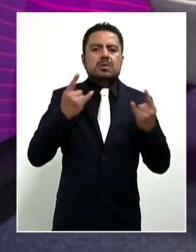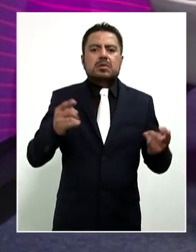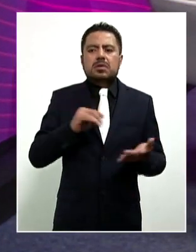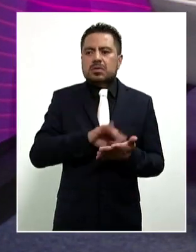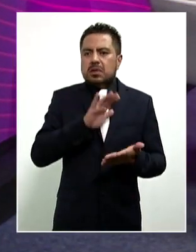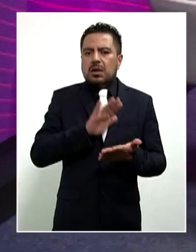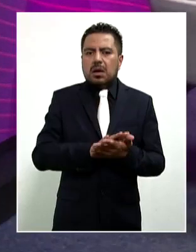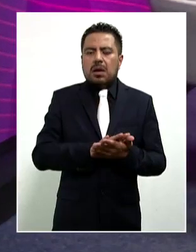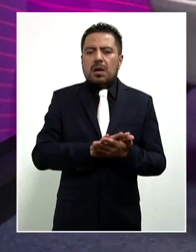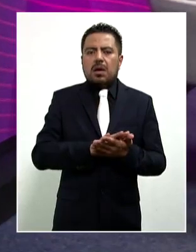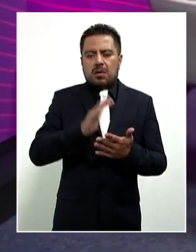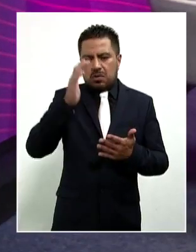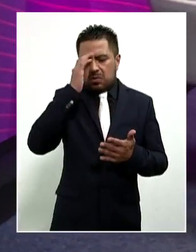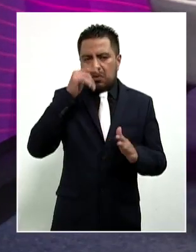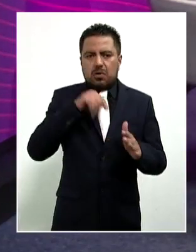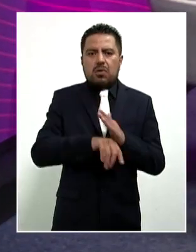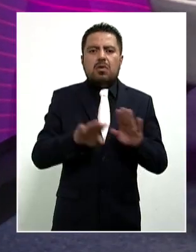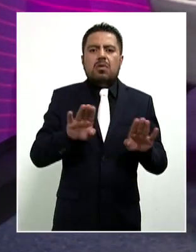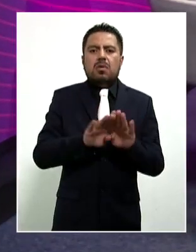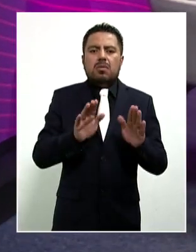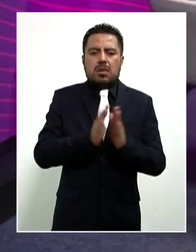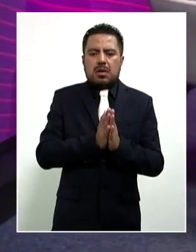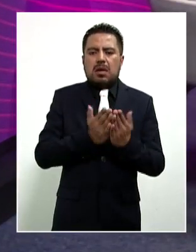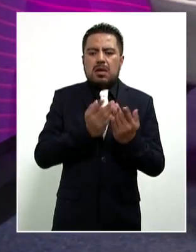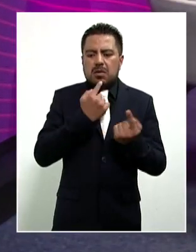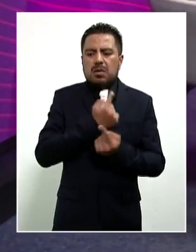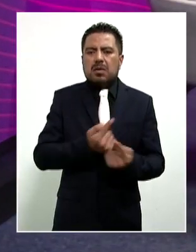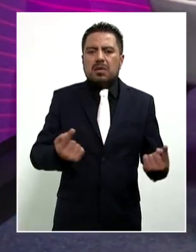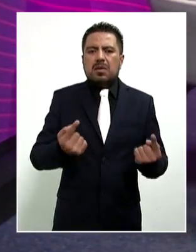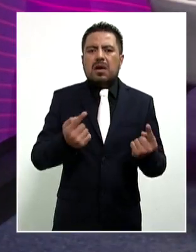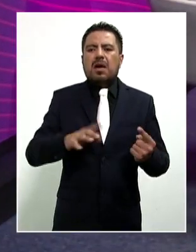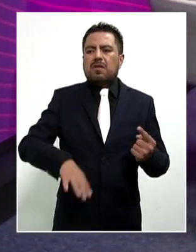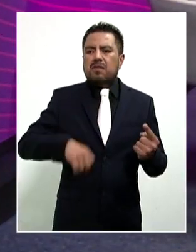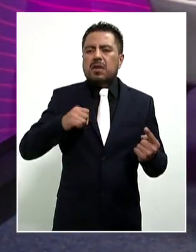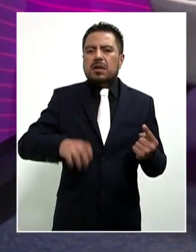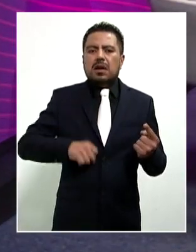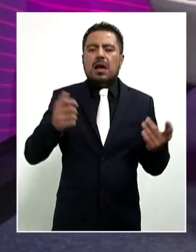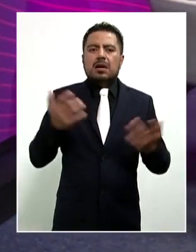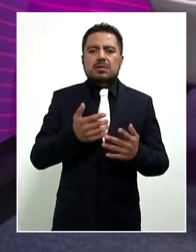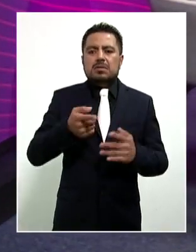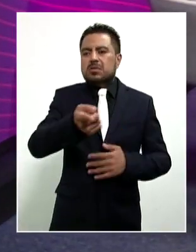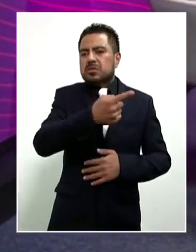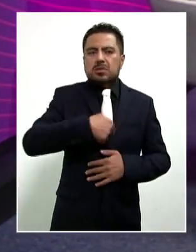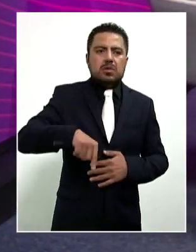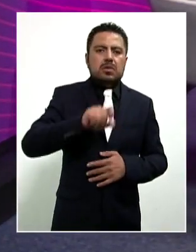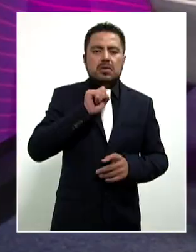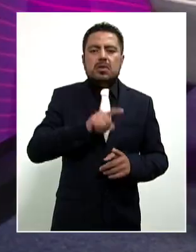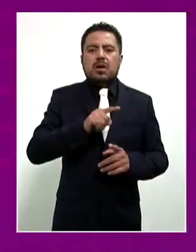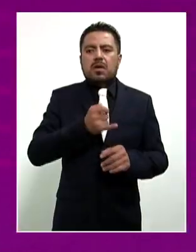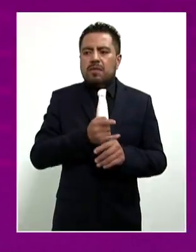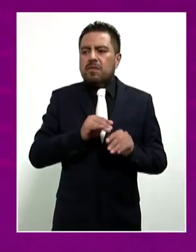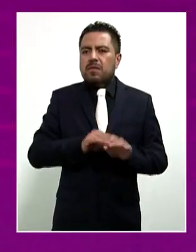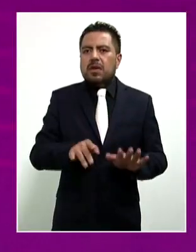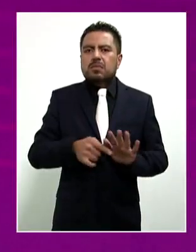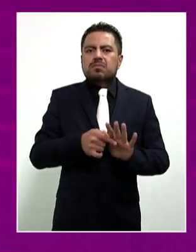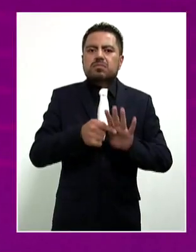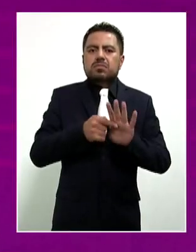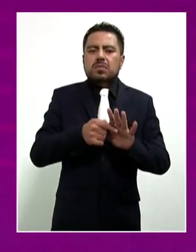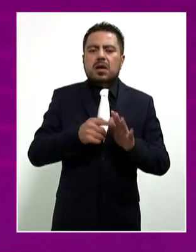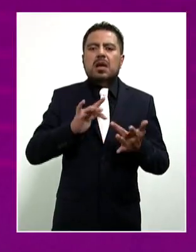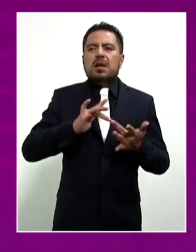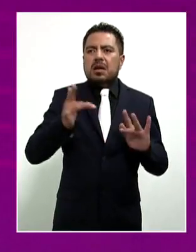a través del conocimiento como pues el libro infantil o tantos esfuerzos que hacemos nosotros por estar informando a través de las